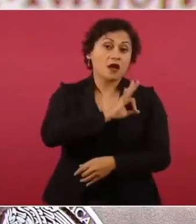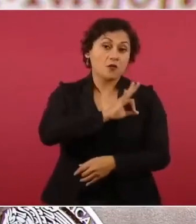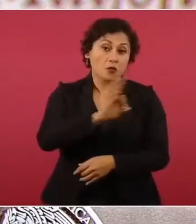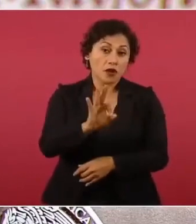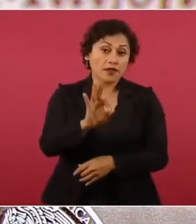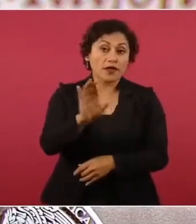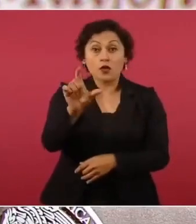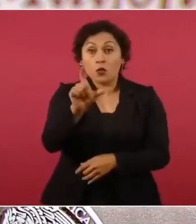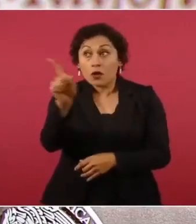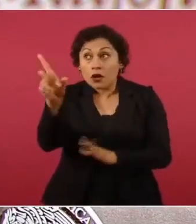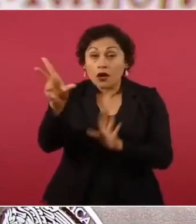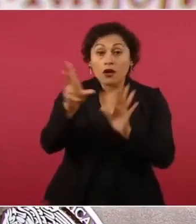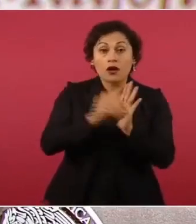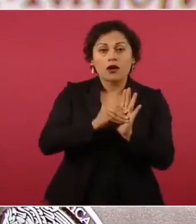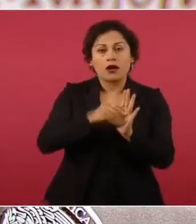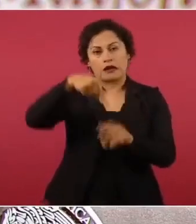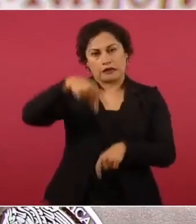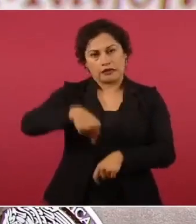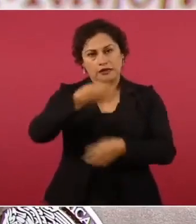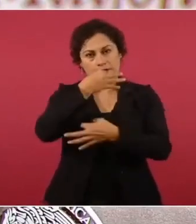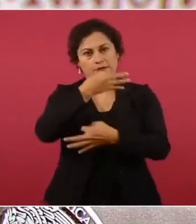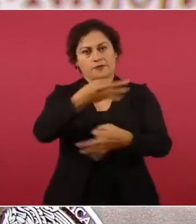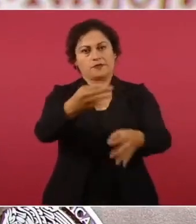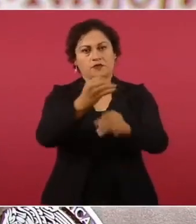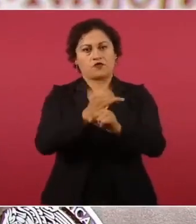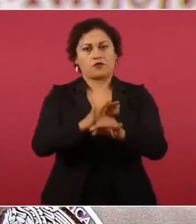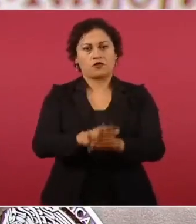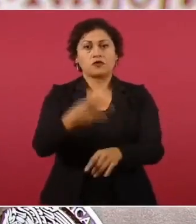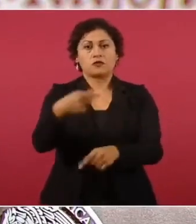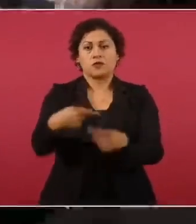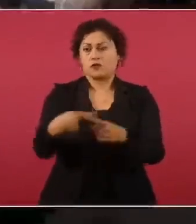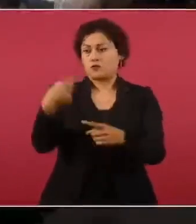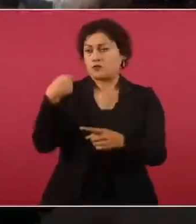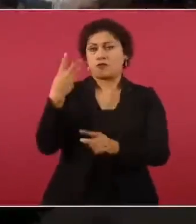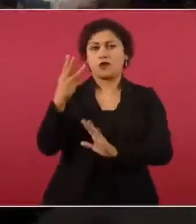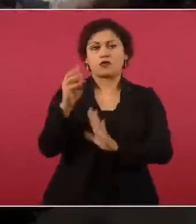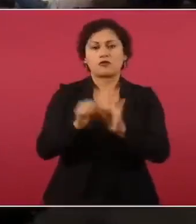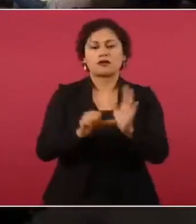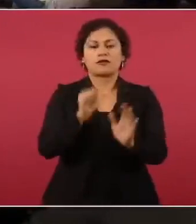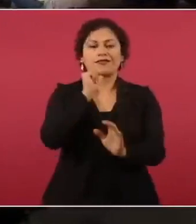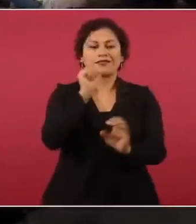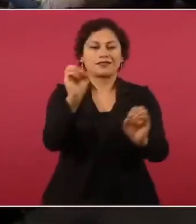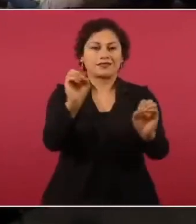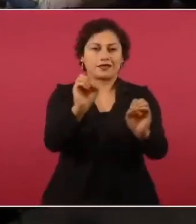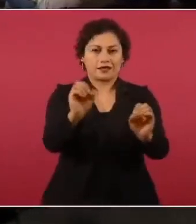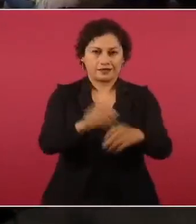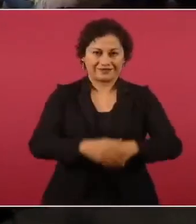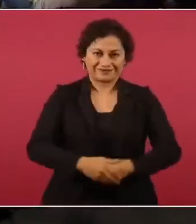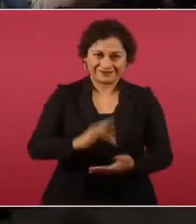informaríamos oportunamente, pero en estos 4 meses no ha sido el caso. Muchas gracias.